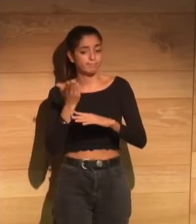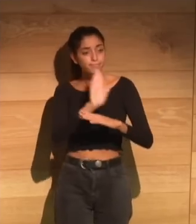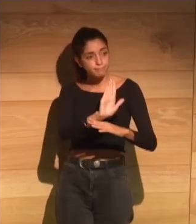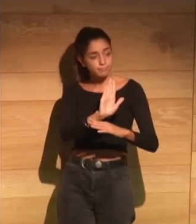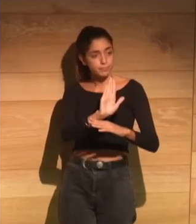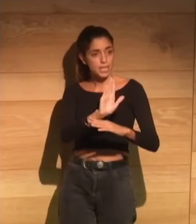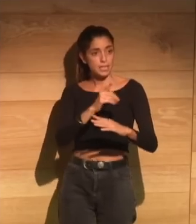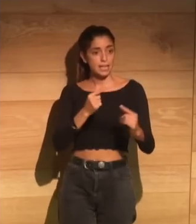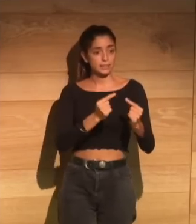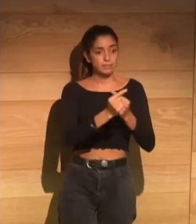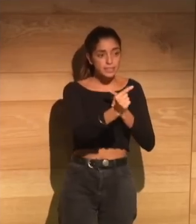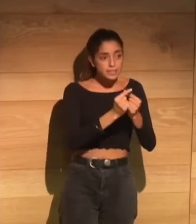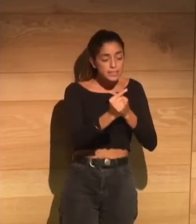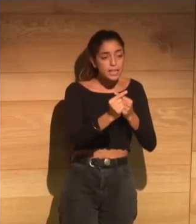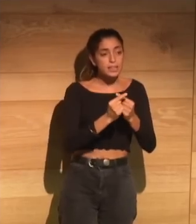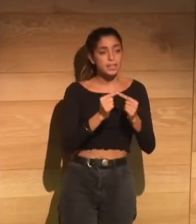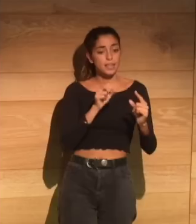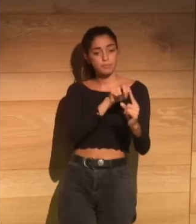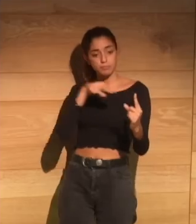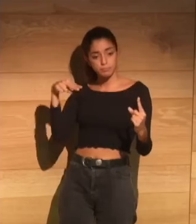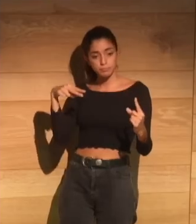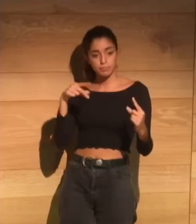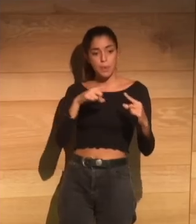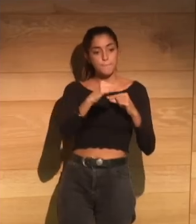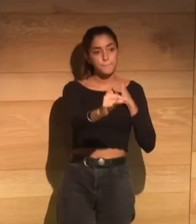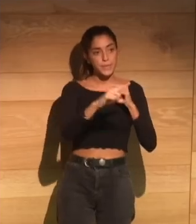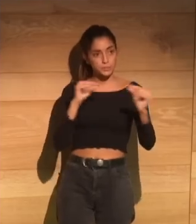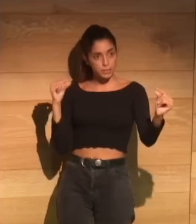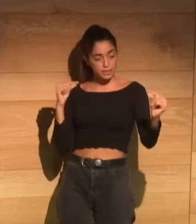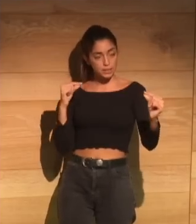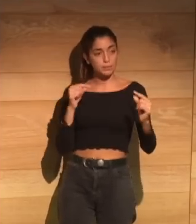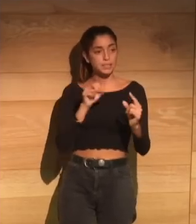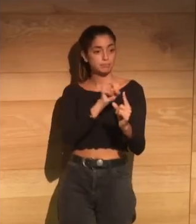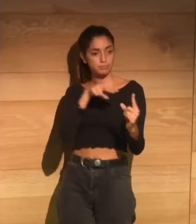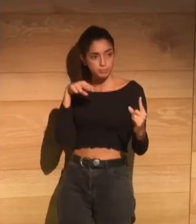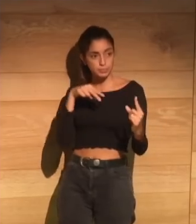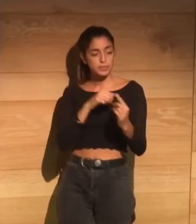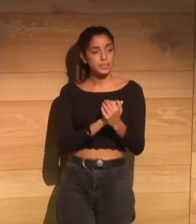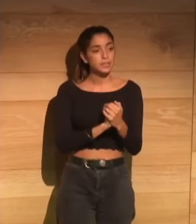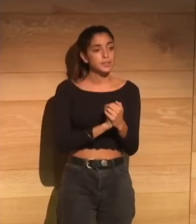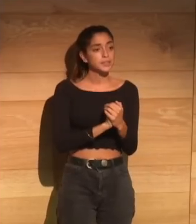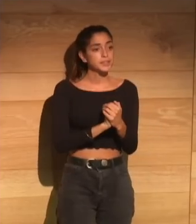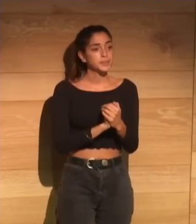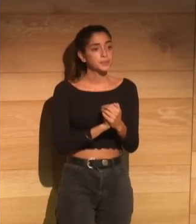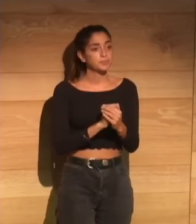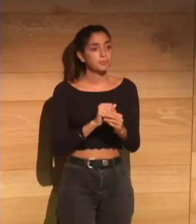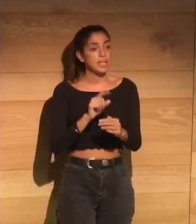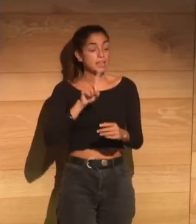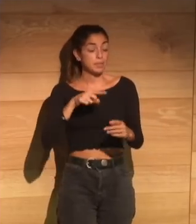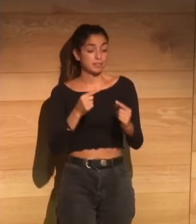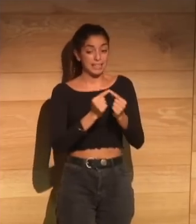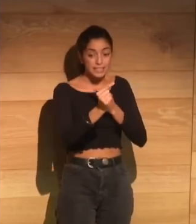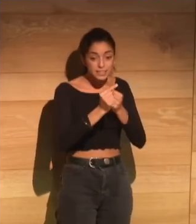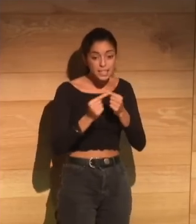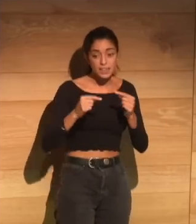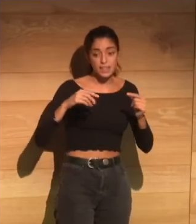representar esas distancias, no solamente en términos de perspectiva y fuga, sino también de texturización de la distancia y del ambiente.